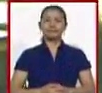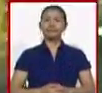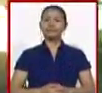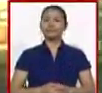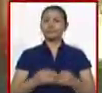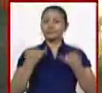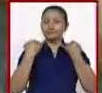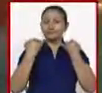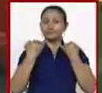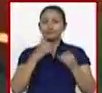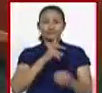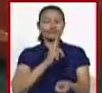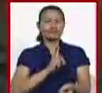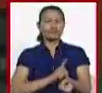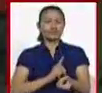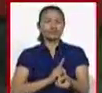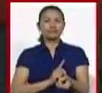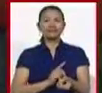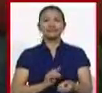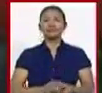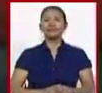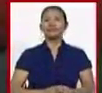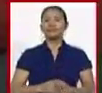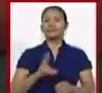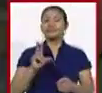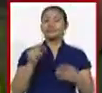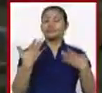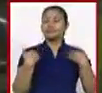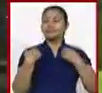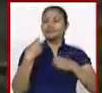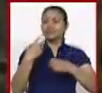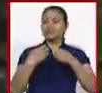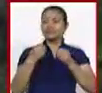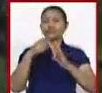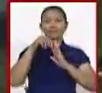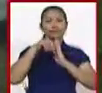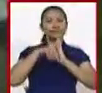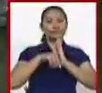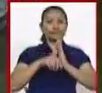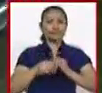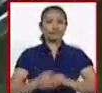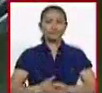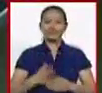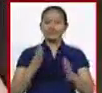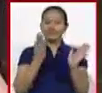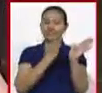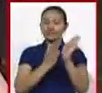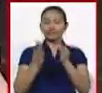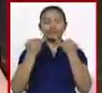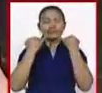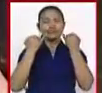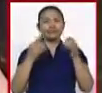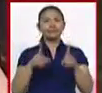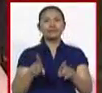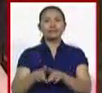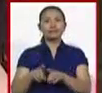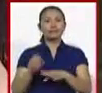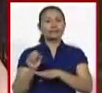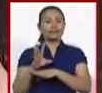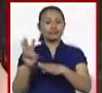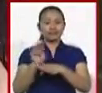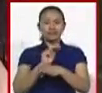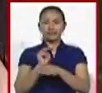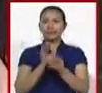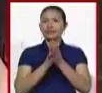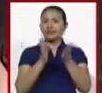según el reporte médico, no tienen lesiones de gravedad. Se están elaborando los informes, ya se hizo conocer al